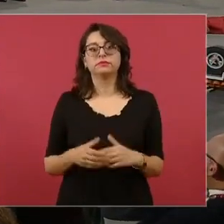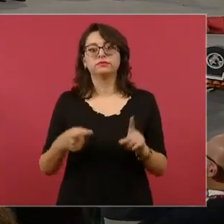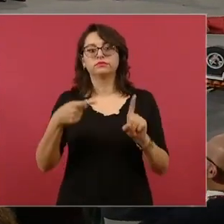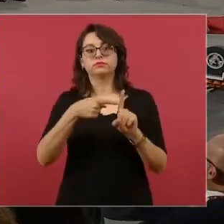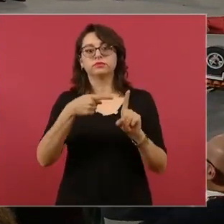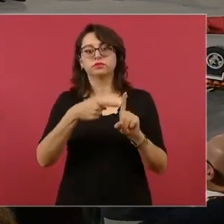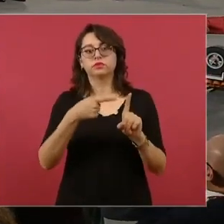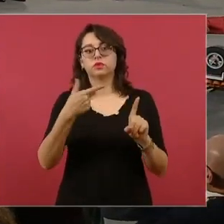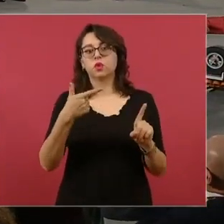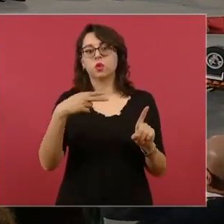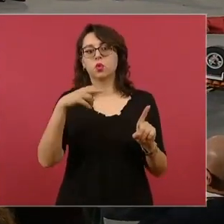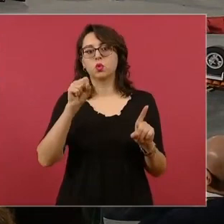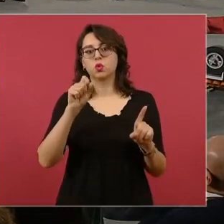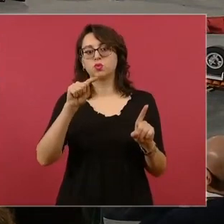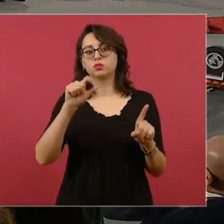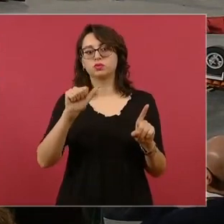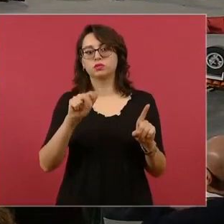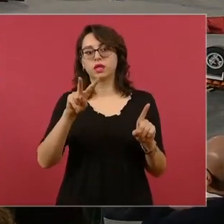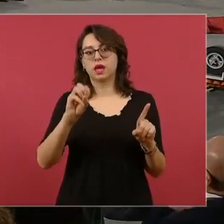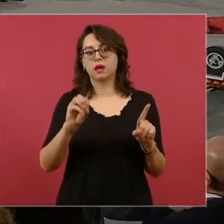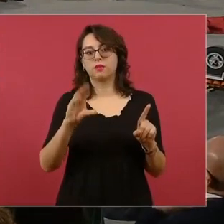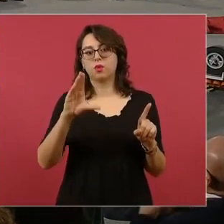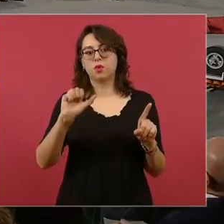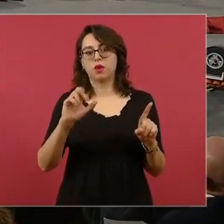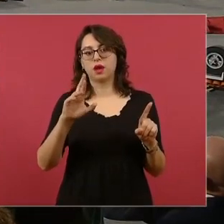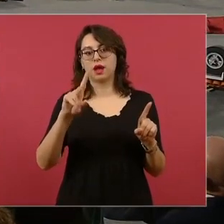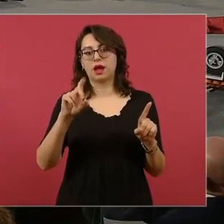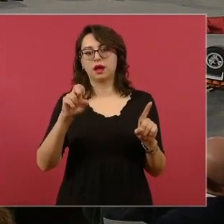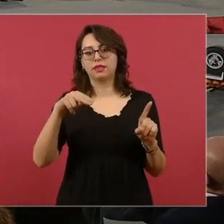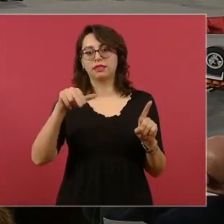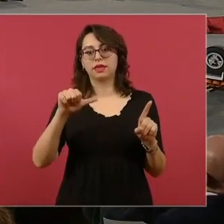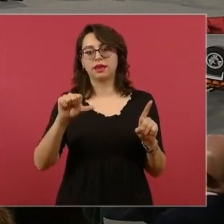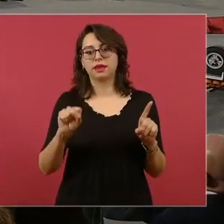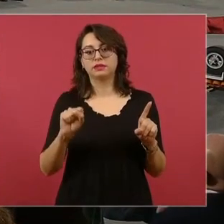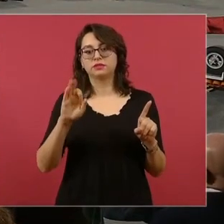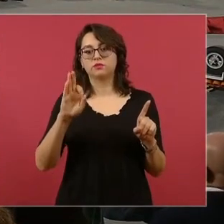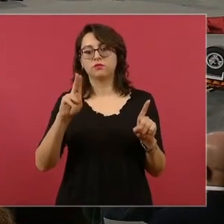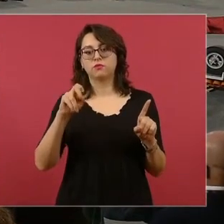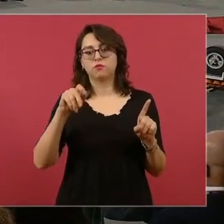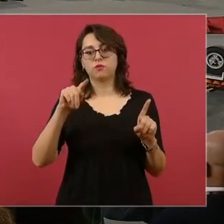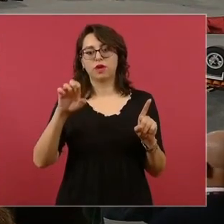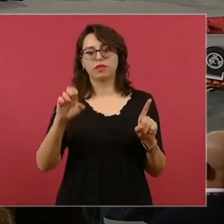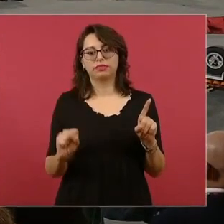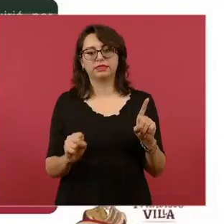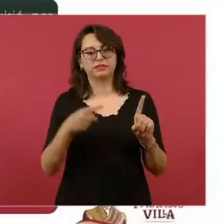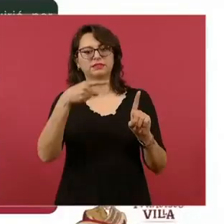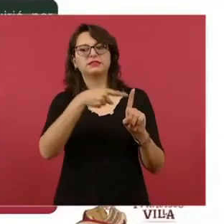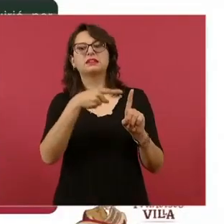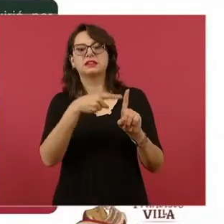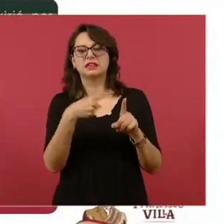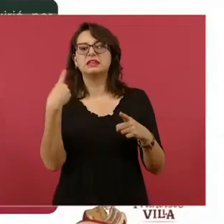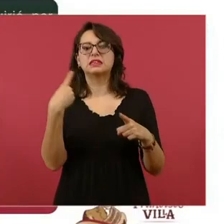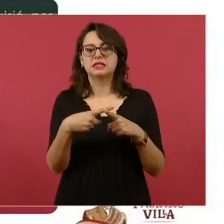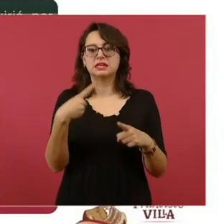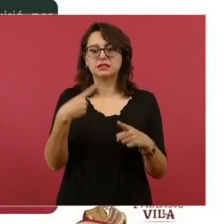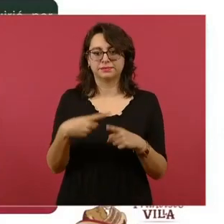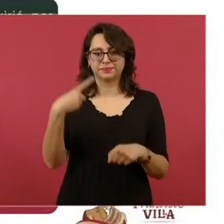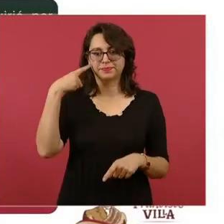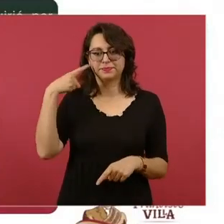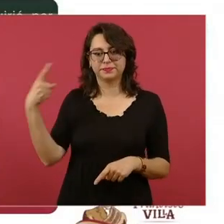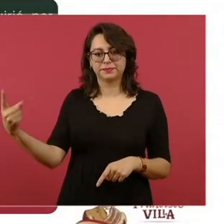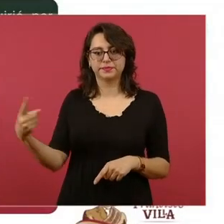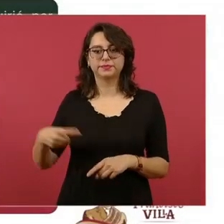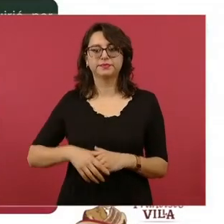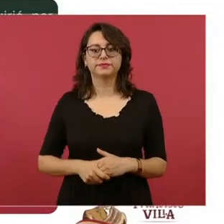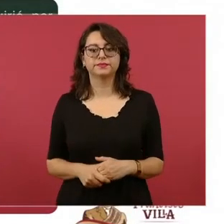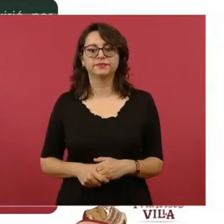Gustavo Cárdenas Fuentes, que ustedes pueden ver en la pantalla. ¿Quién es Gustavo Cárdenas Fuentes?